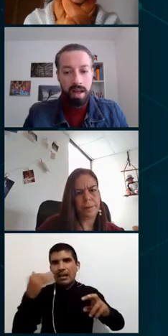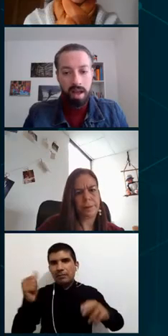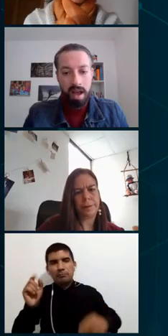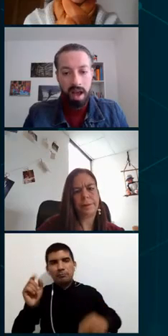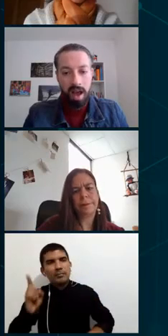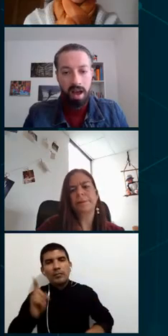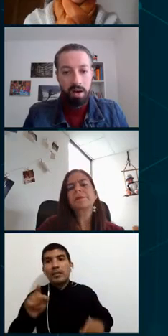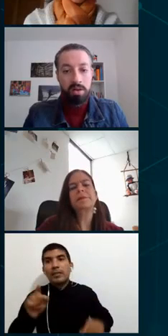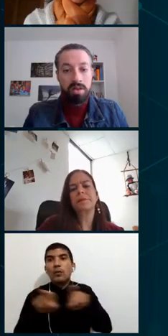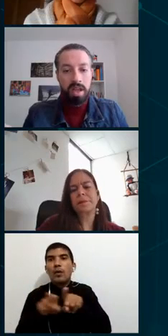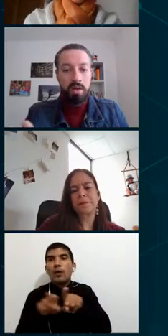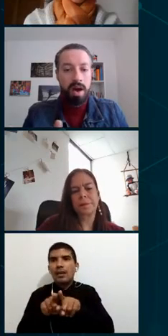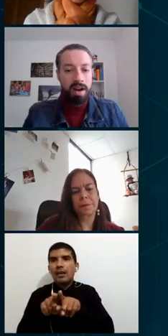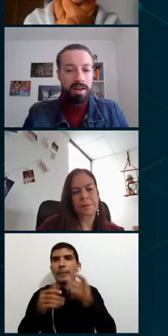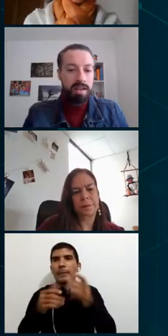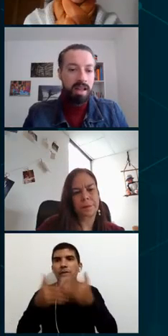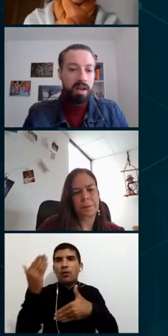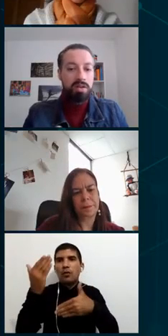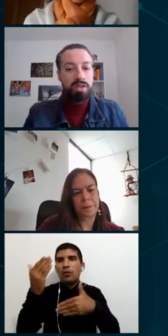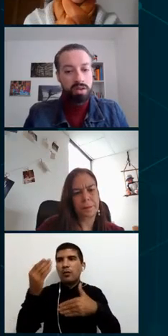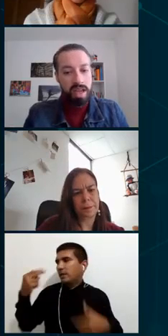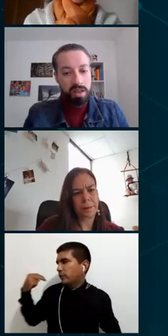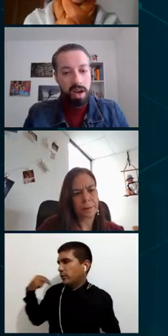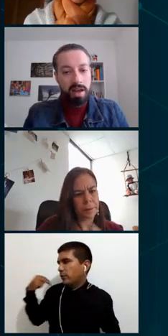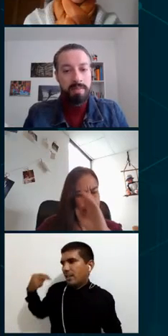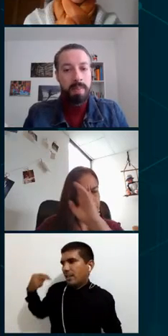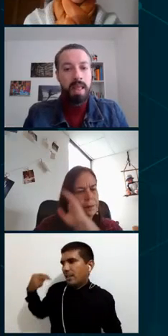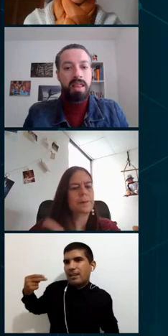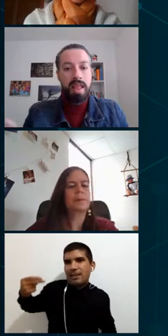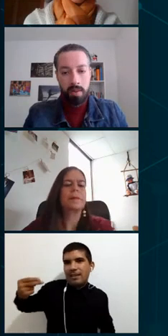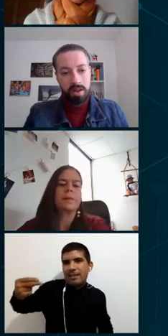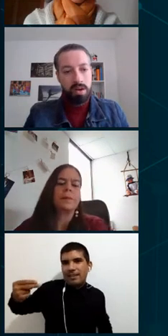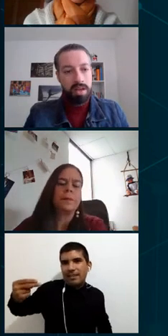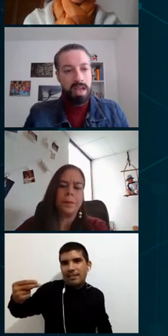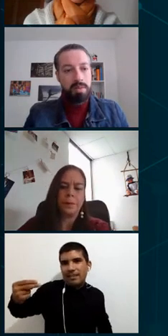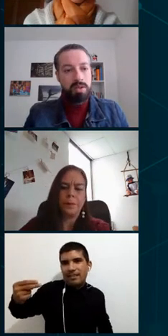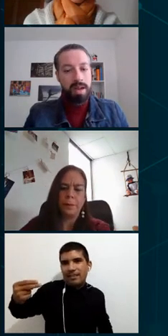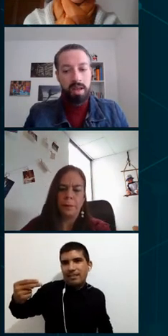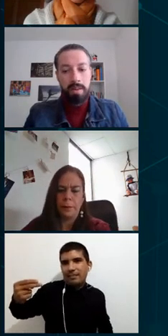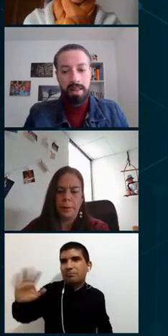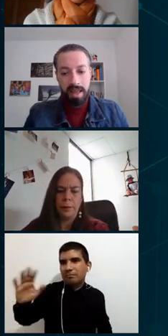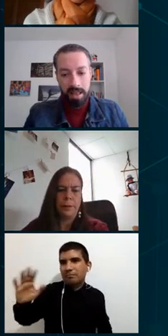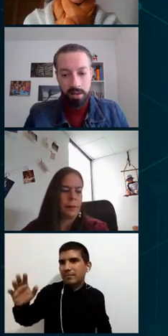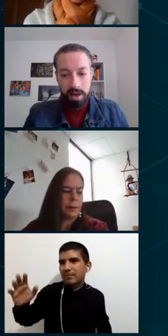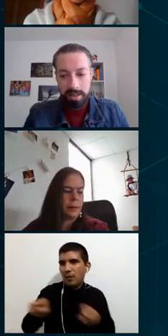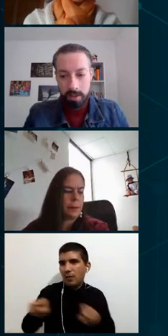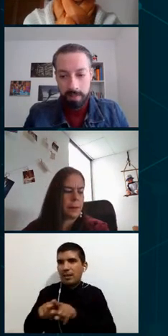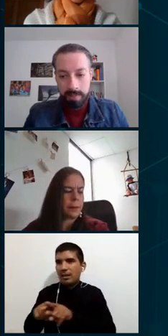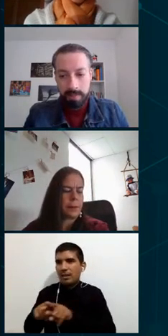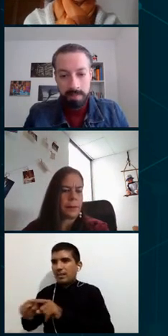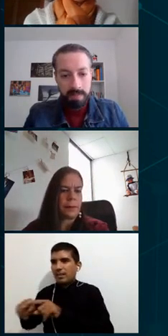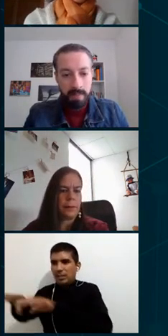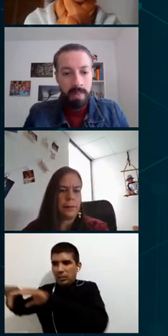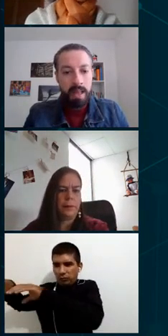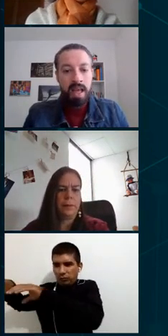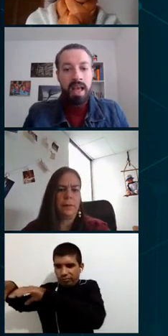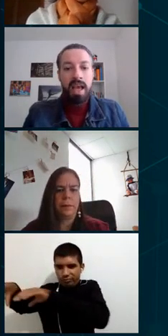ayuden a continuar construyéndola de acuerdo a lo que ya hemos venido planteando. ¿Listo?